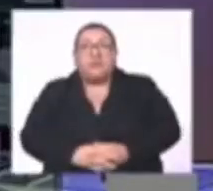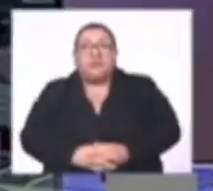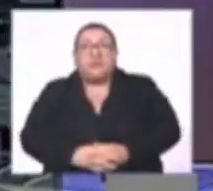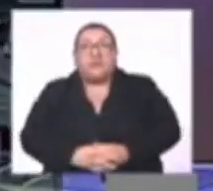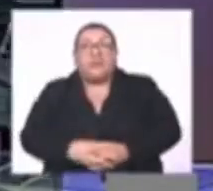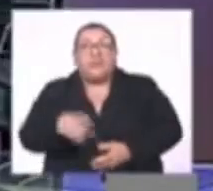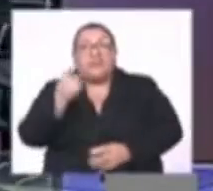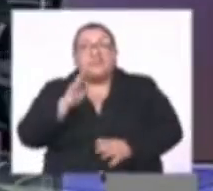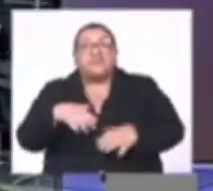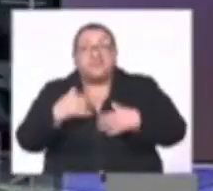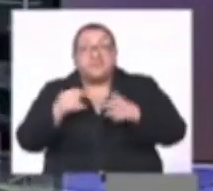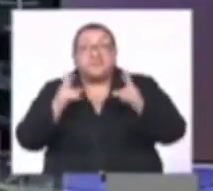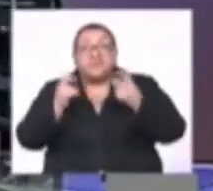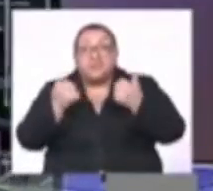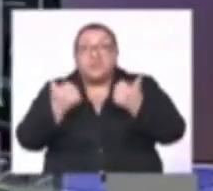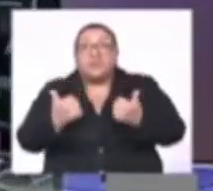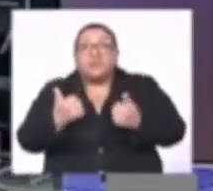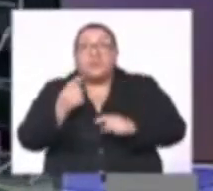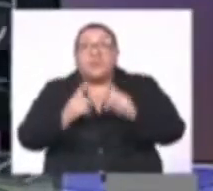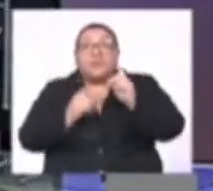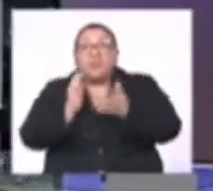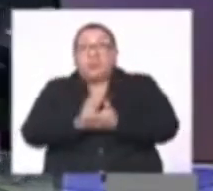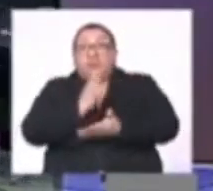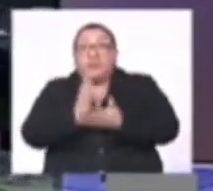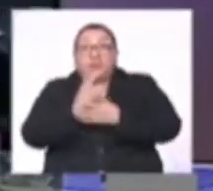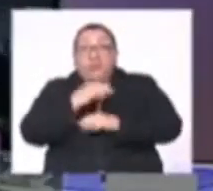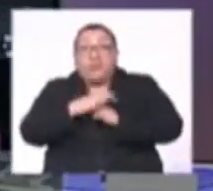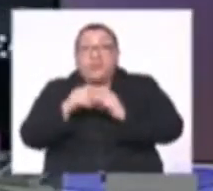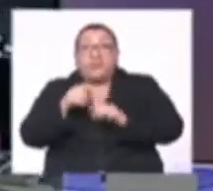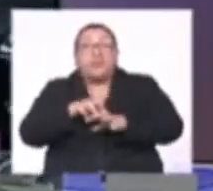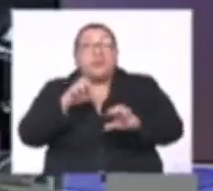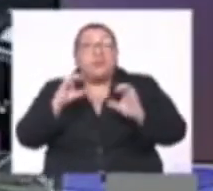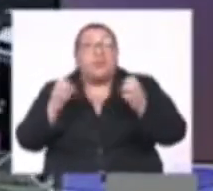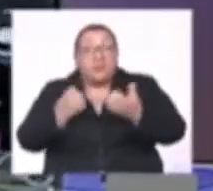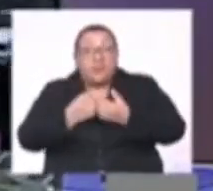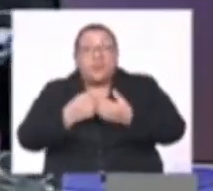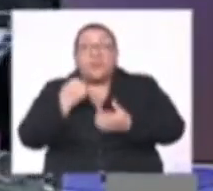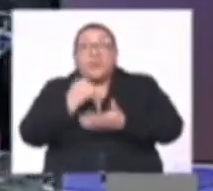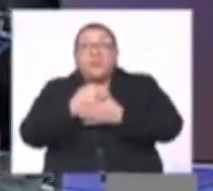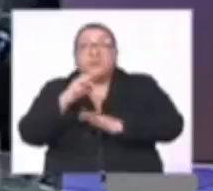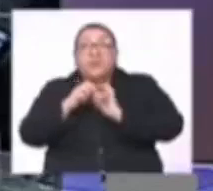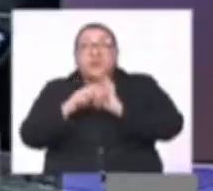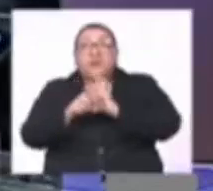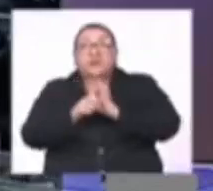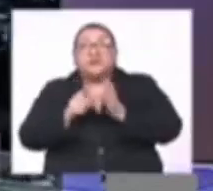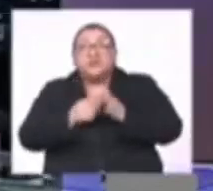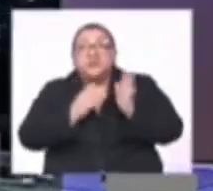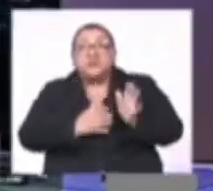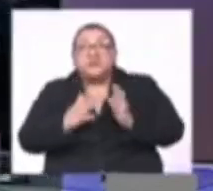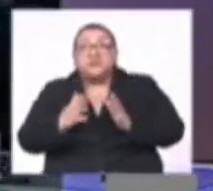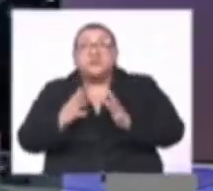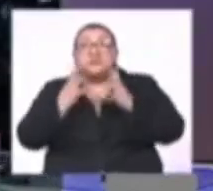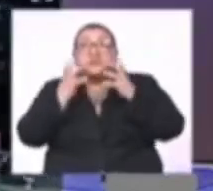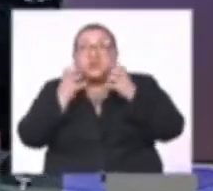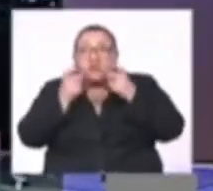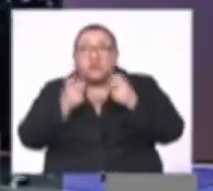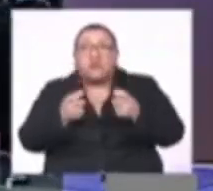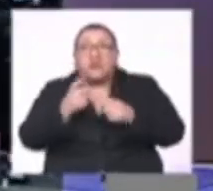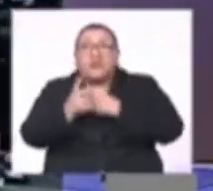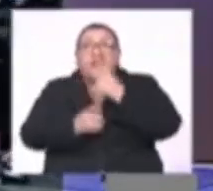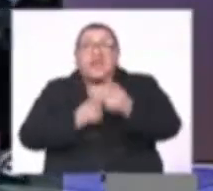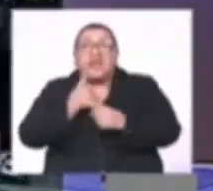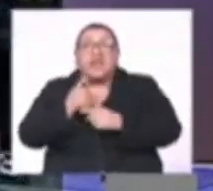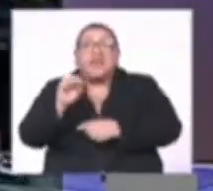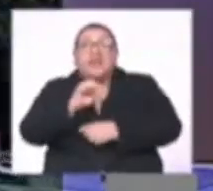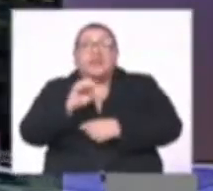fin de atender de manera oportuna algún problema ambiental, el Pleno del Congreso aprobó el proyecto de ley que plantea regular la declaratoria